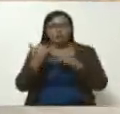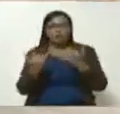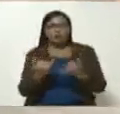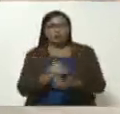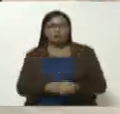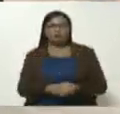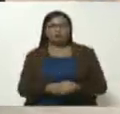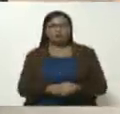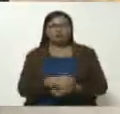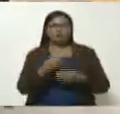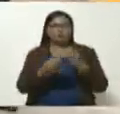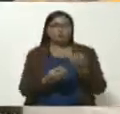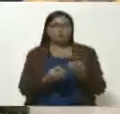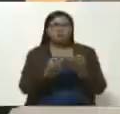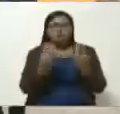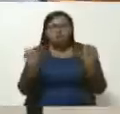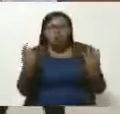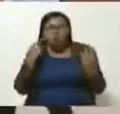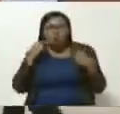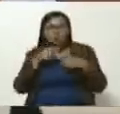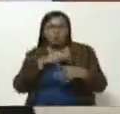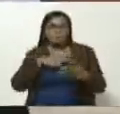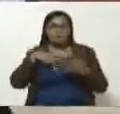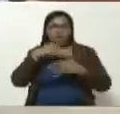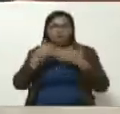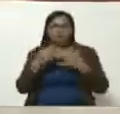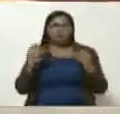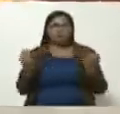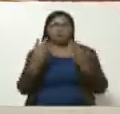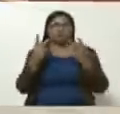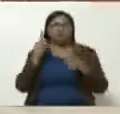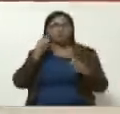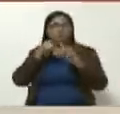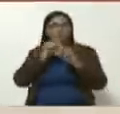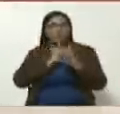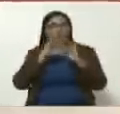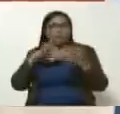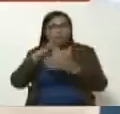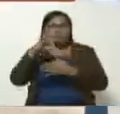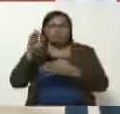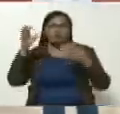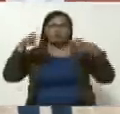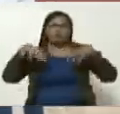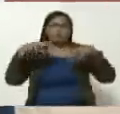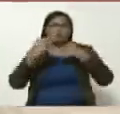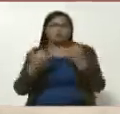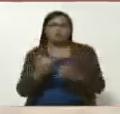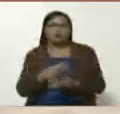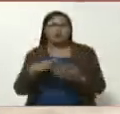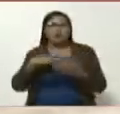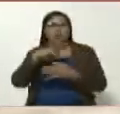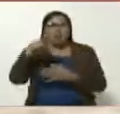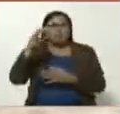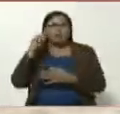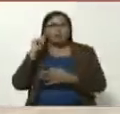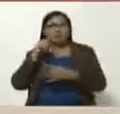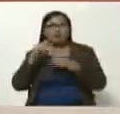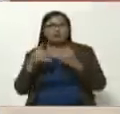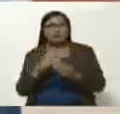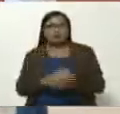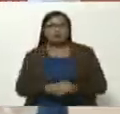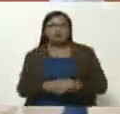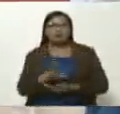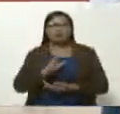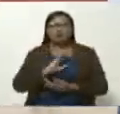como en abrir el campo que tiembla de pasión, bajo el influjo próvido de espirituales lluvias, el alma está brotando, floresta